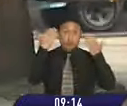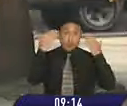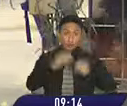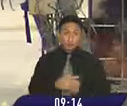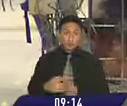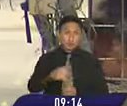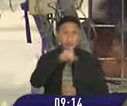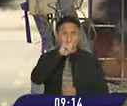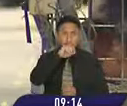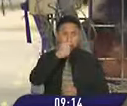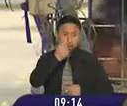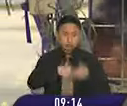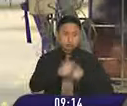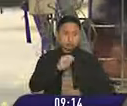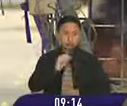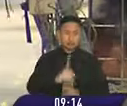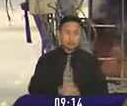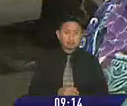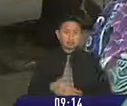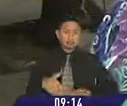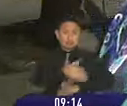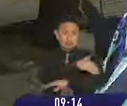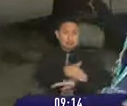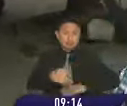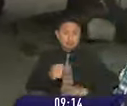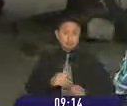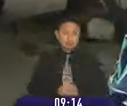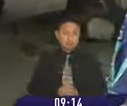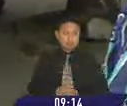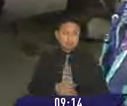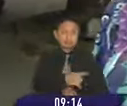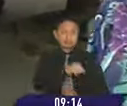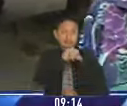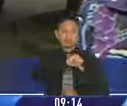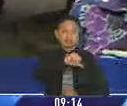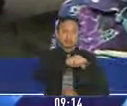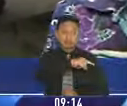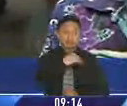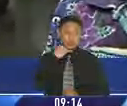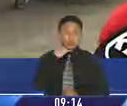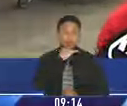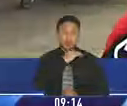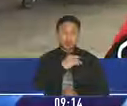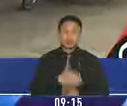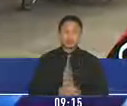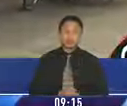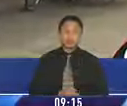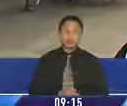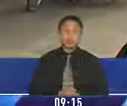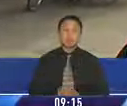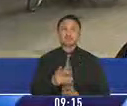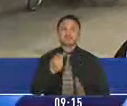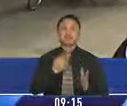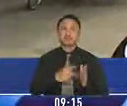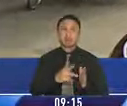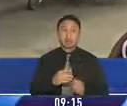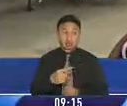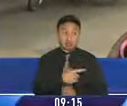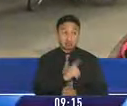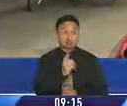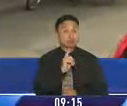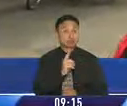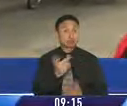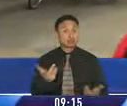venden aves en las calles. Está muy mal porque esto contamina, pues peor. ¿Qué está sucediendo esto? No deberían de hacer eso